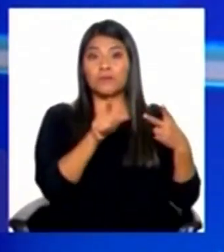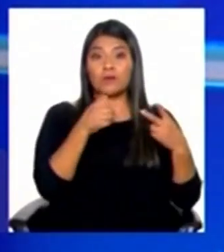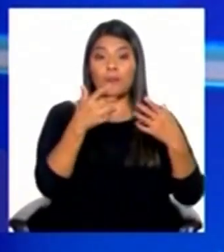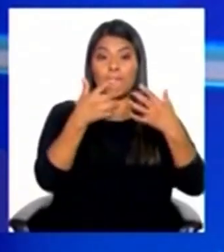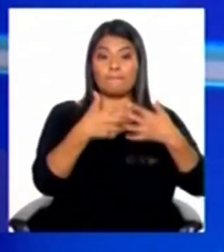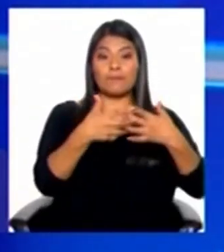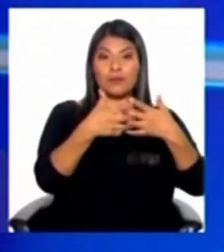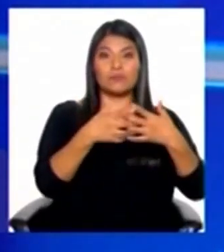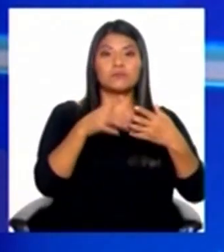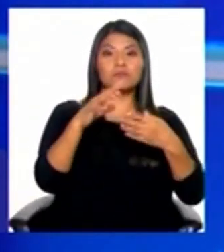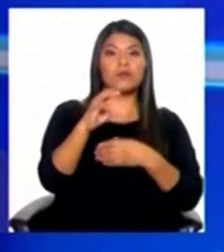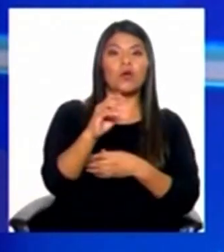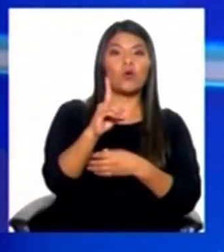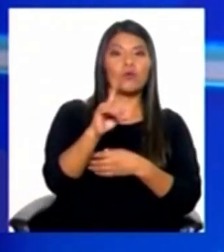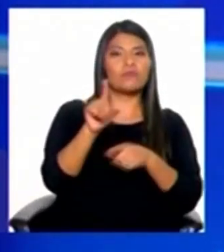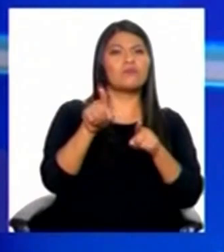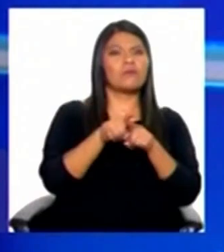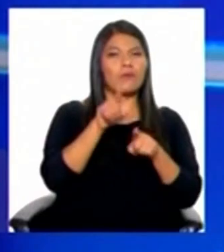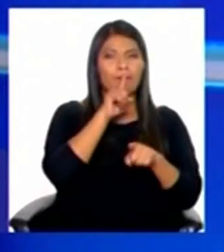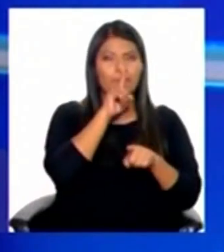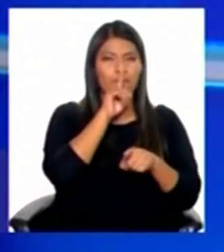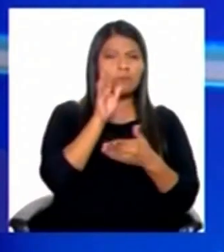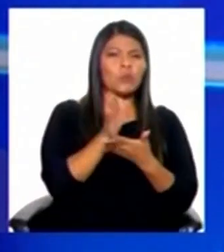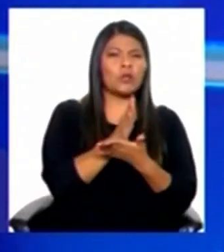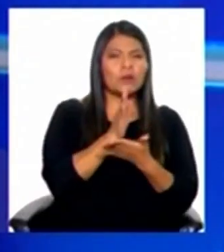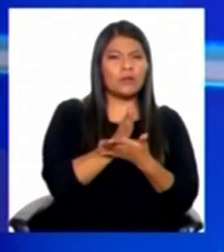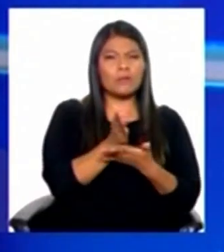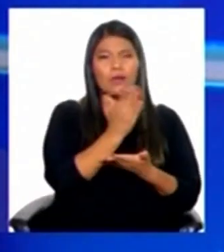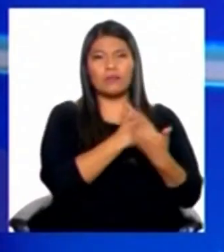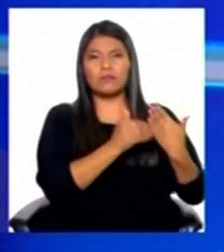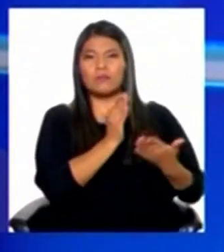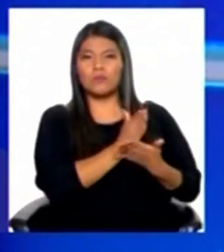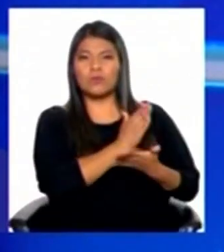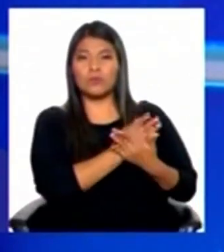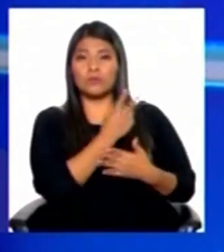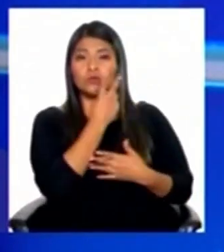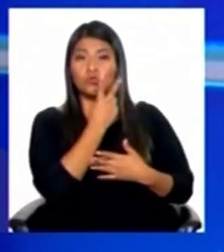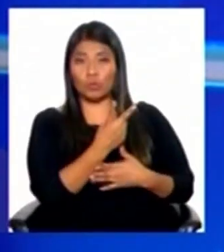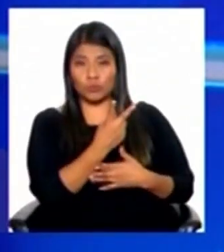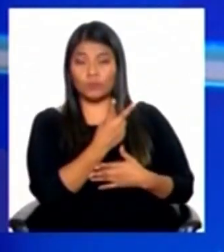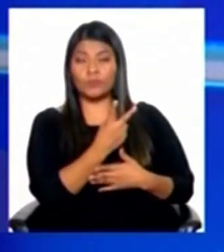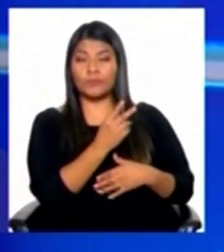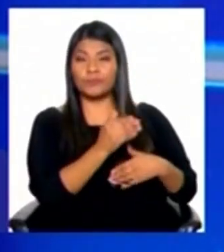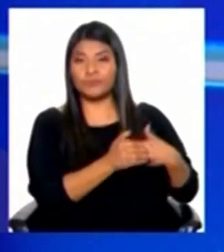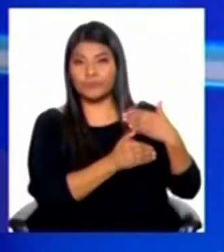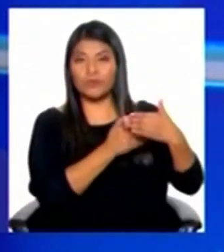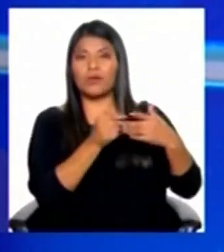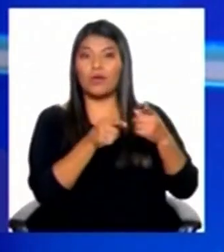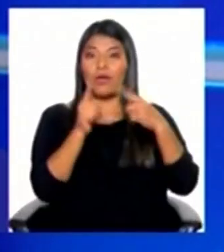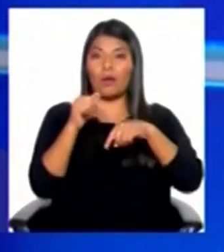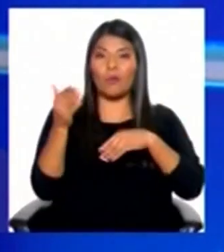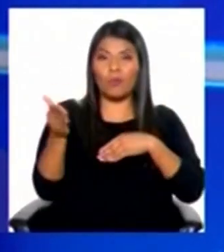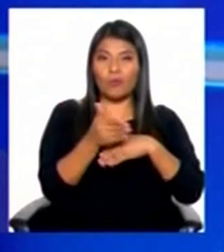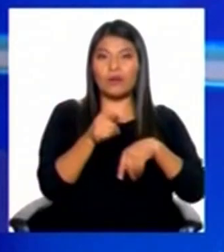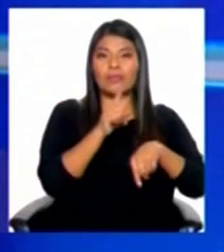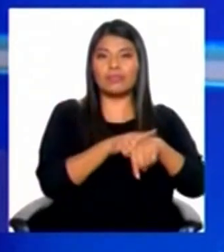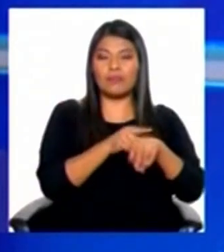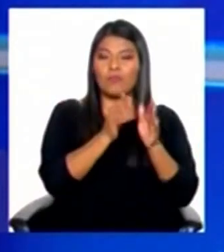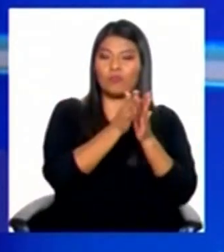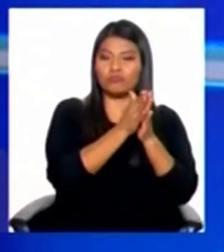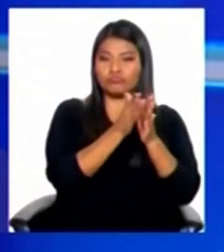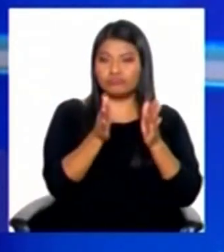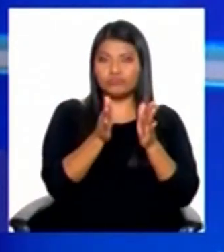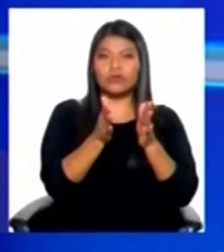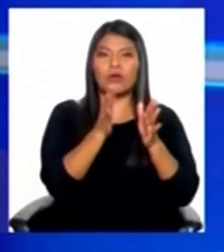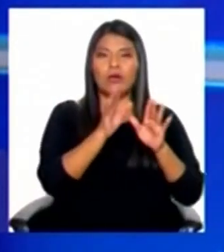se encuentra ya en una investigación que está enfrentando la etapa intermedia, es decir, ya se terminó de hacer un